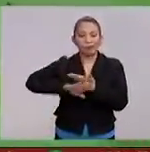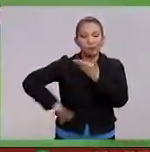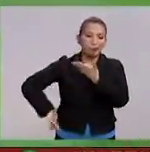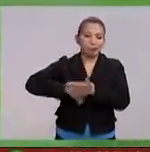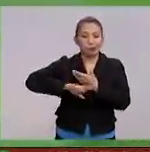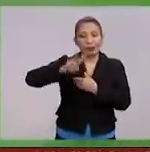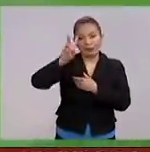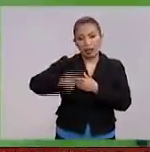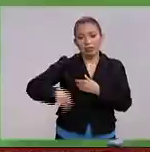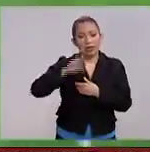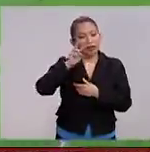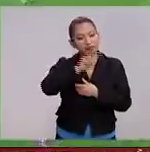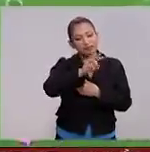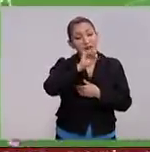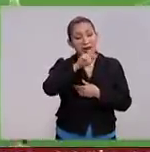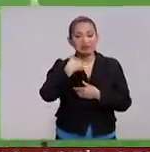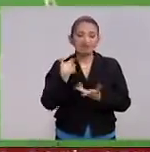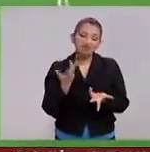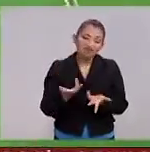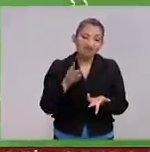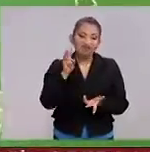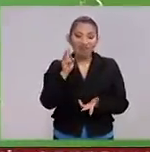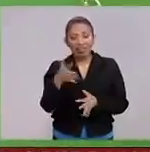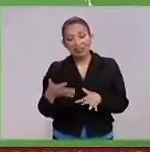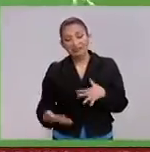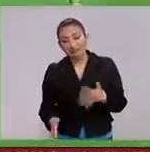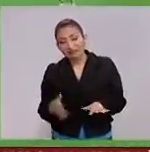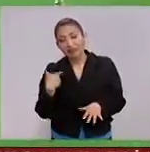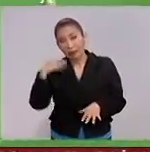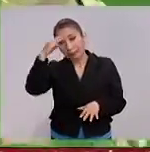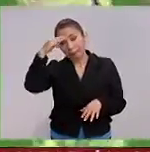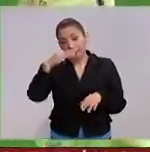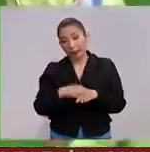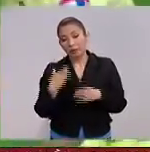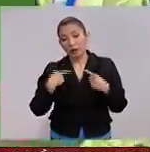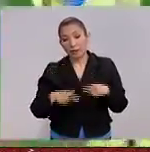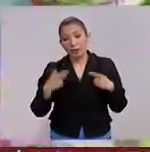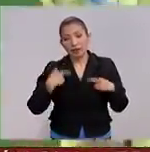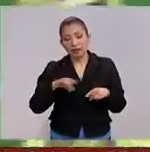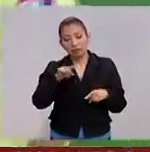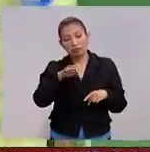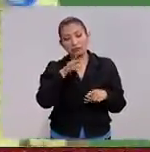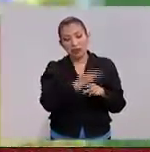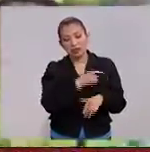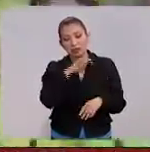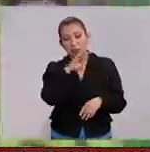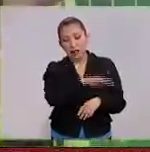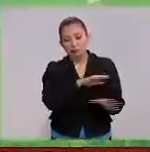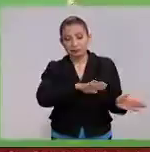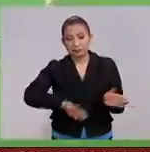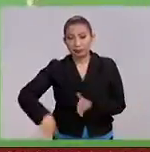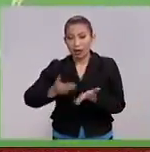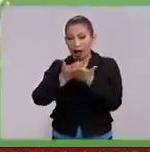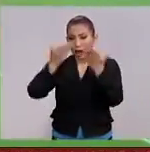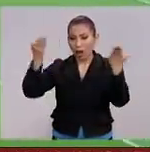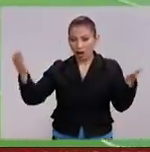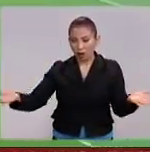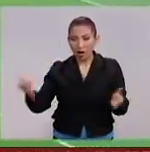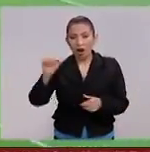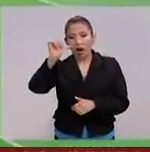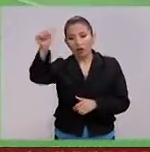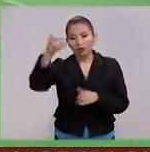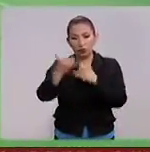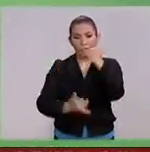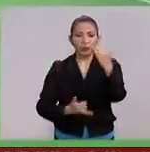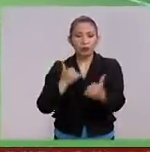nos deja un clásico pues que si va ahí estar en la memoria de todos por lo que sucedió y ahora nos vamos simplemente con